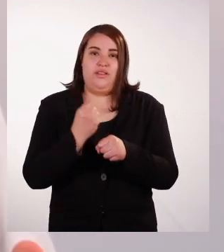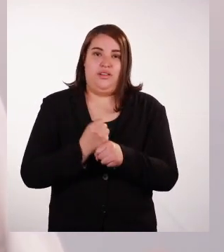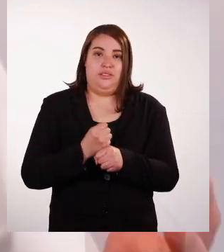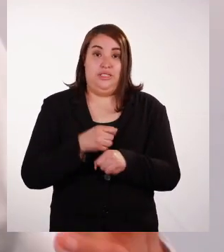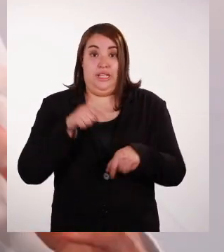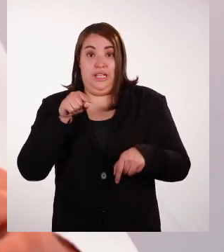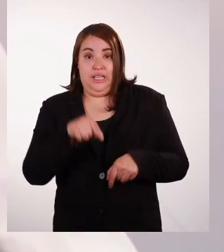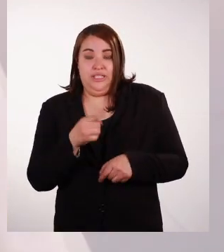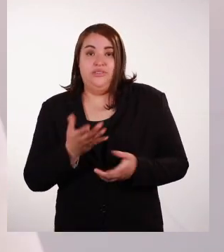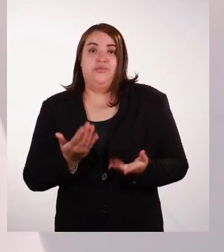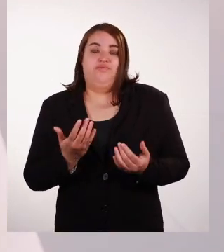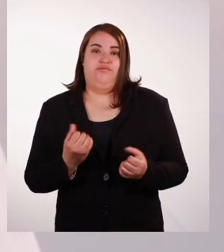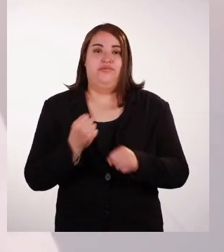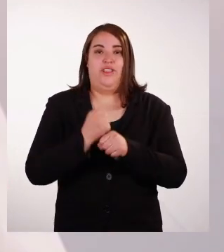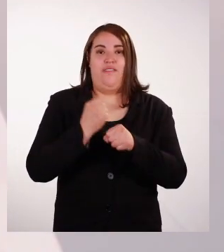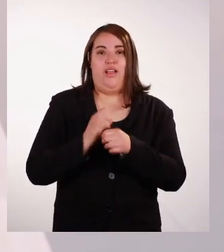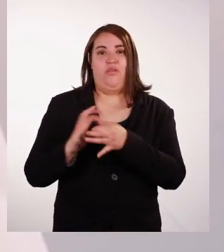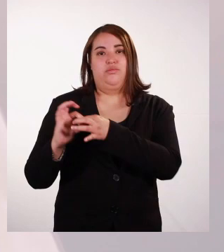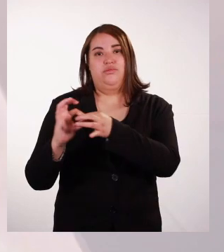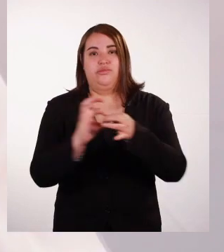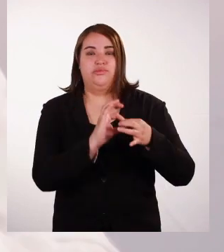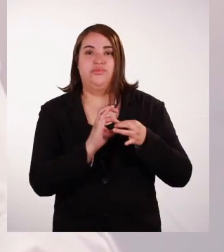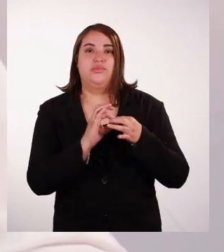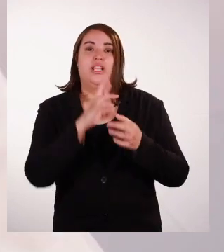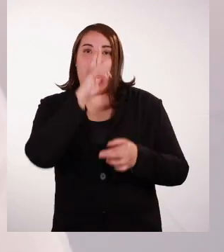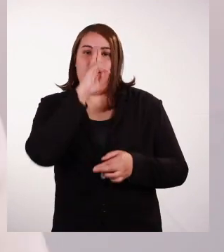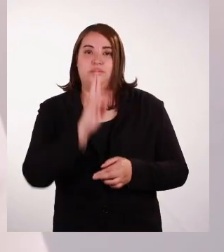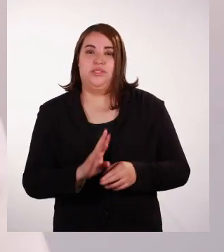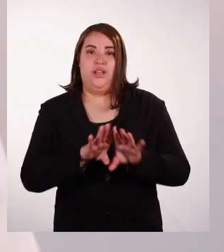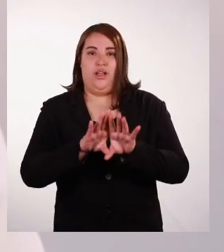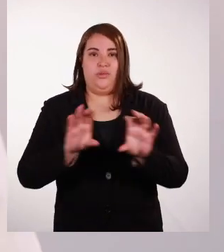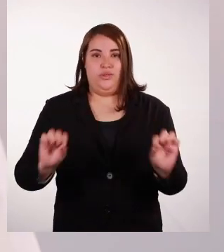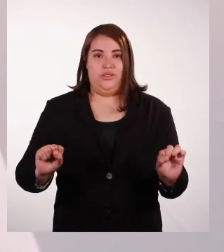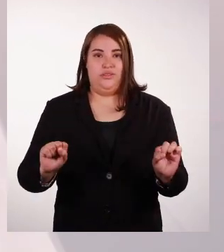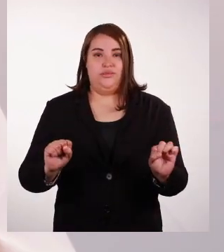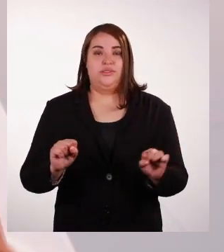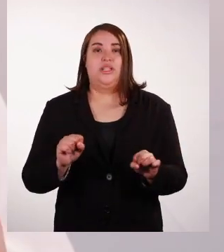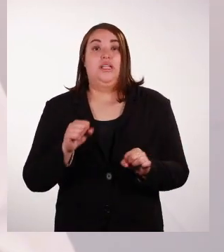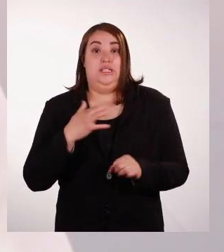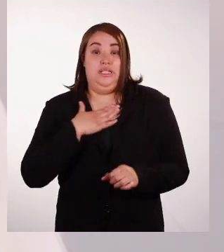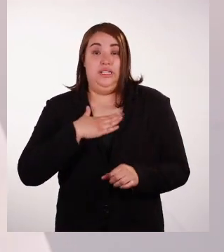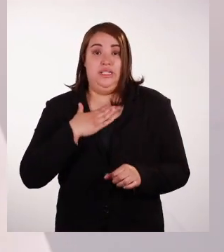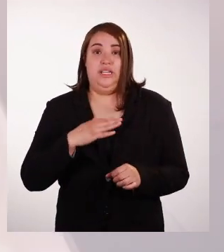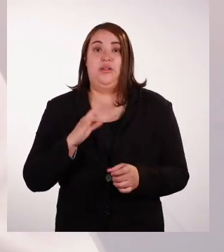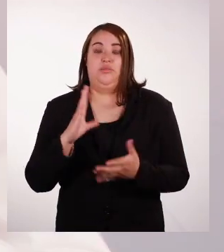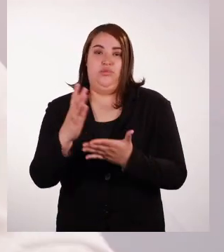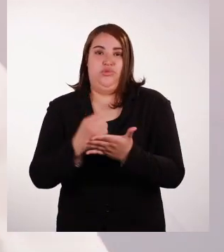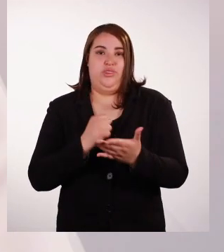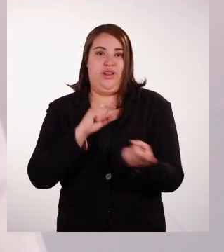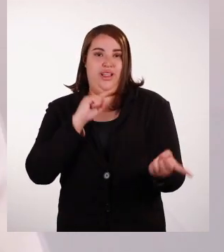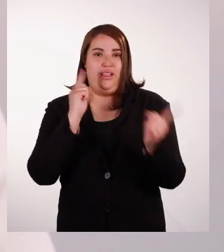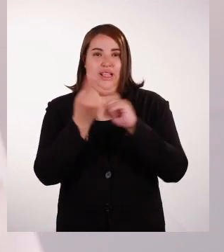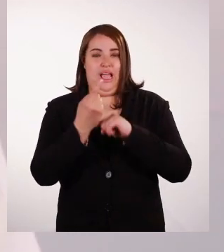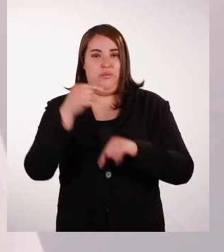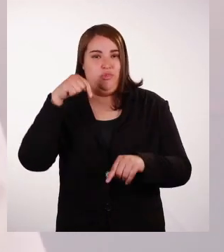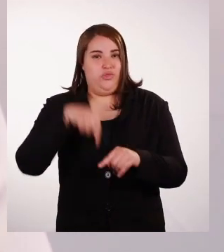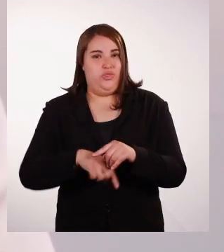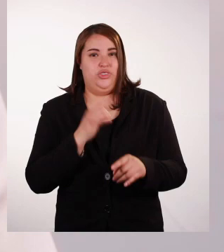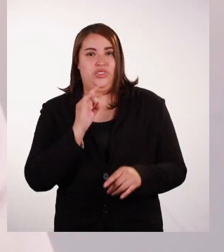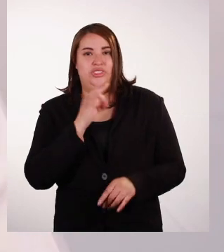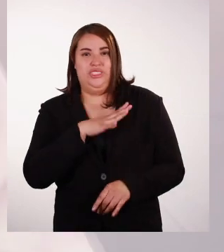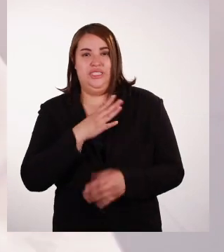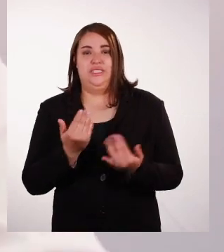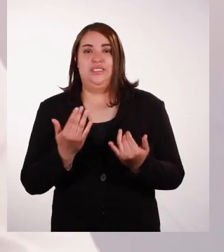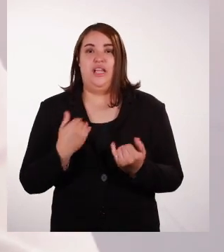esto tenemos que trabajar con unidad y además respetar nuestros compromisos. Si queremos lograr el cambio profundo que Chile